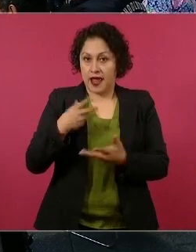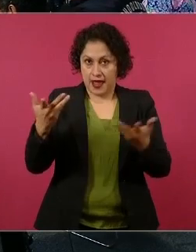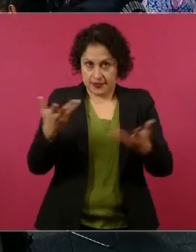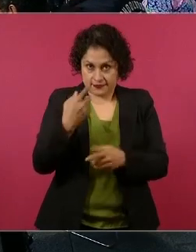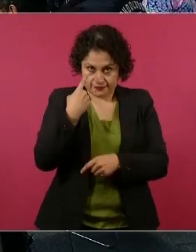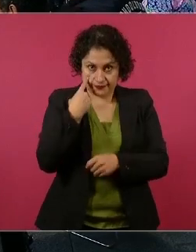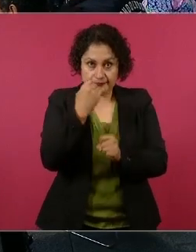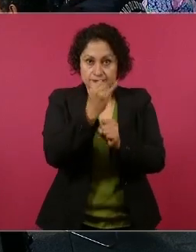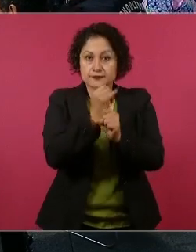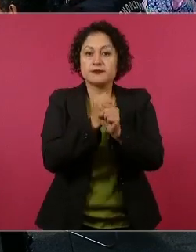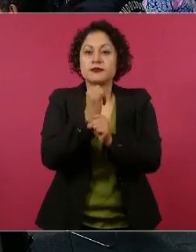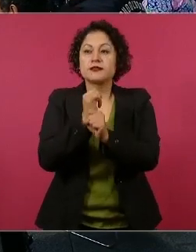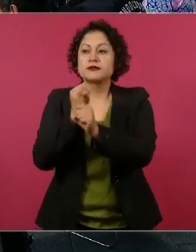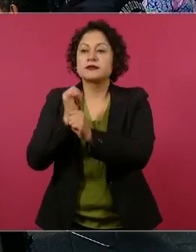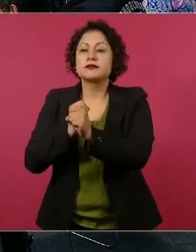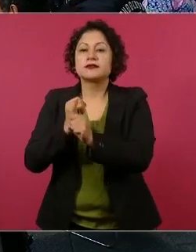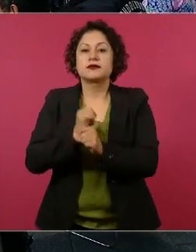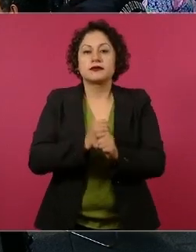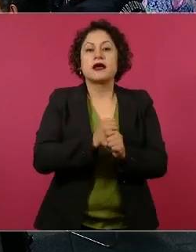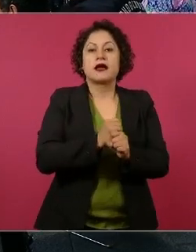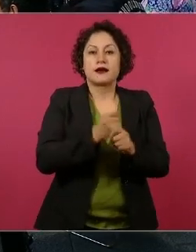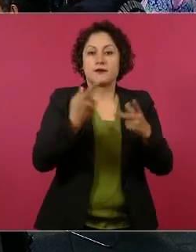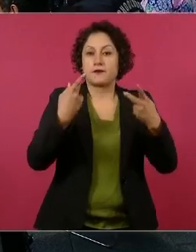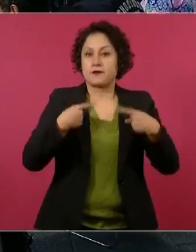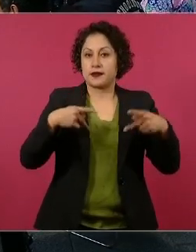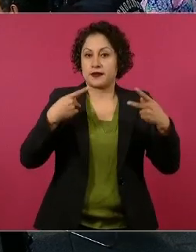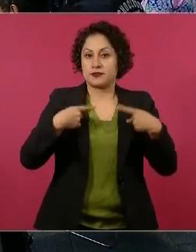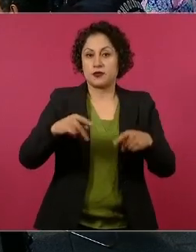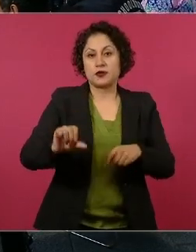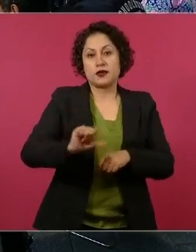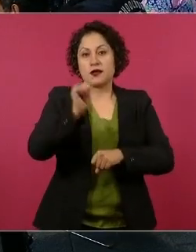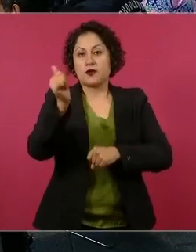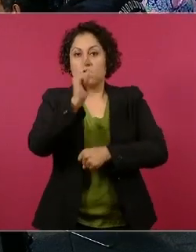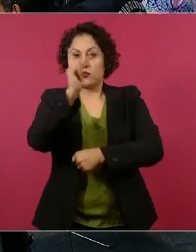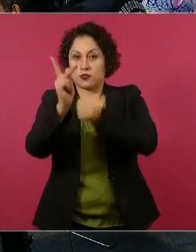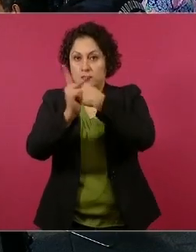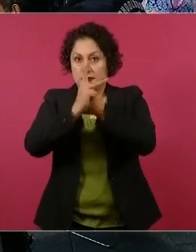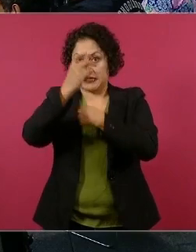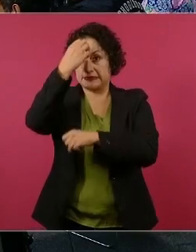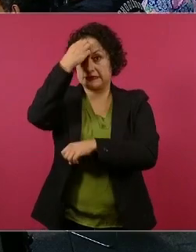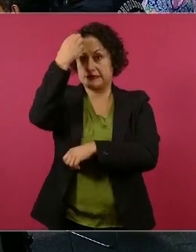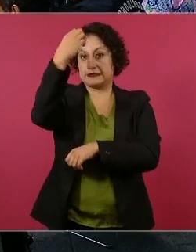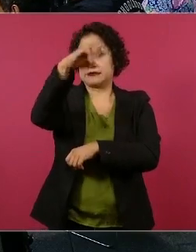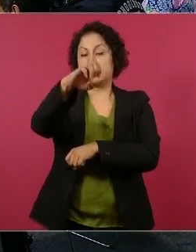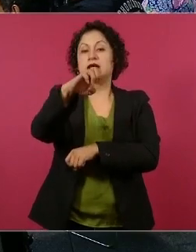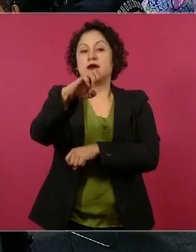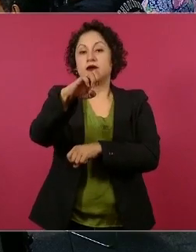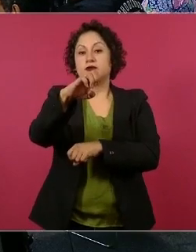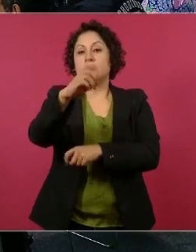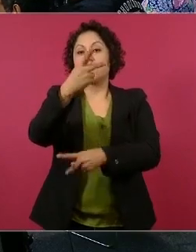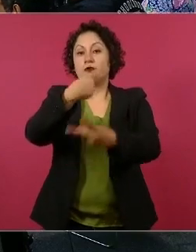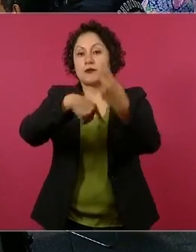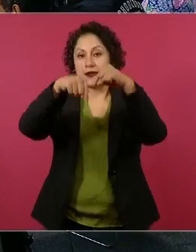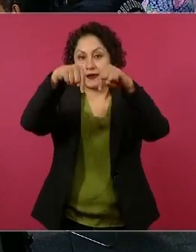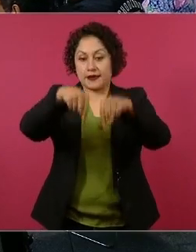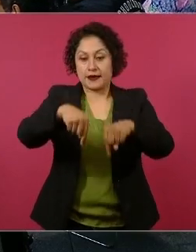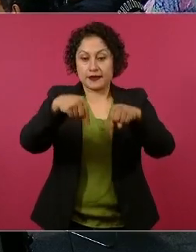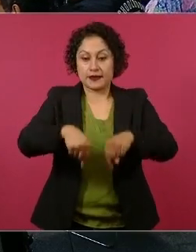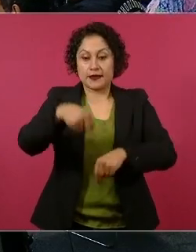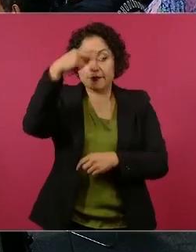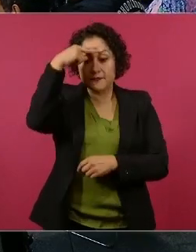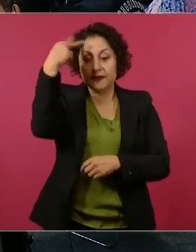extranjeros, y en especial estadounidenses, se han venido a vivir a la Ciudad de México